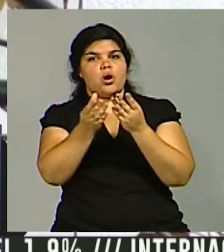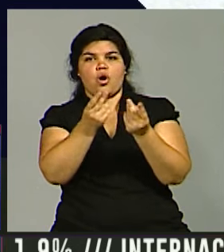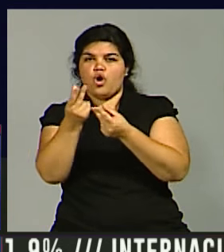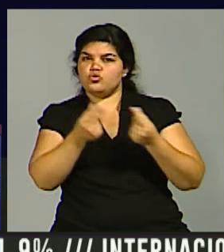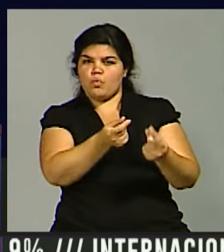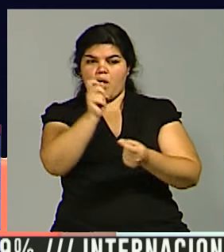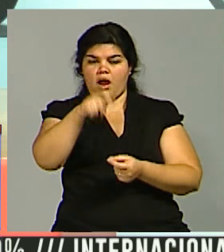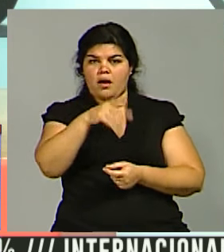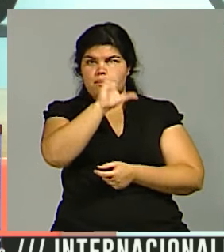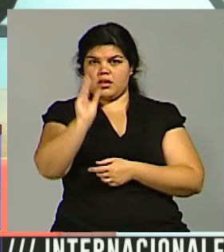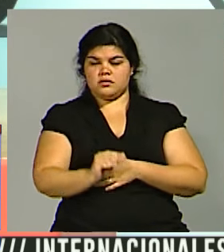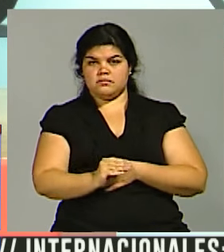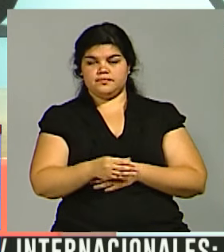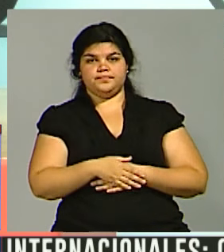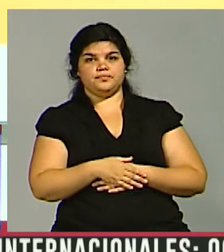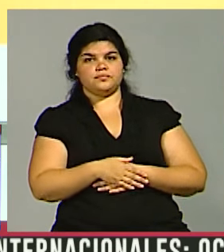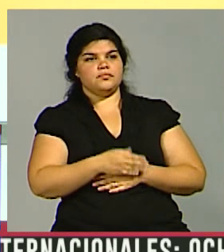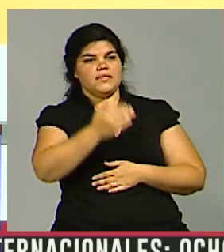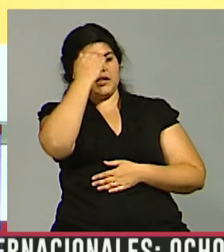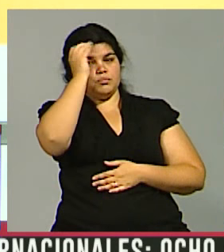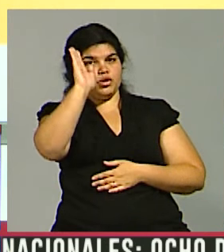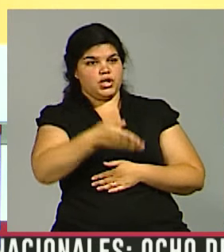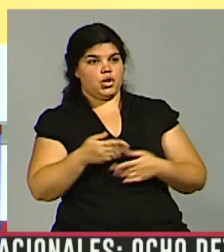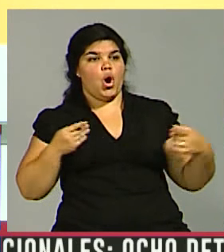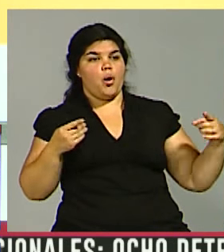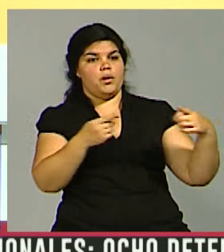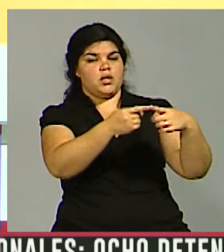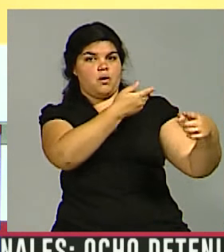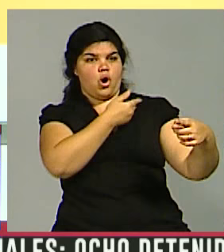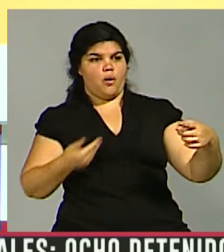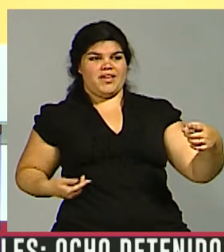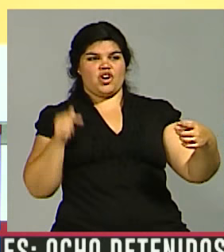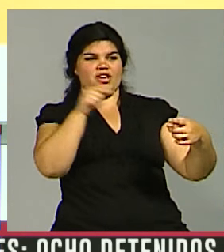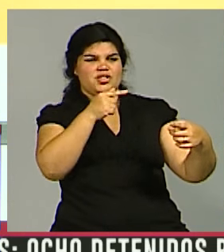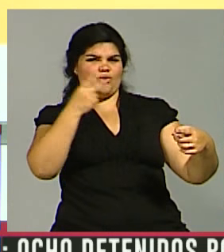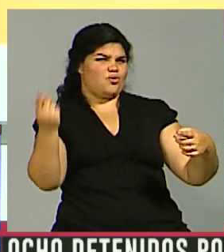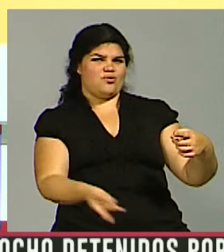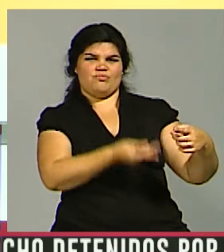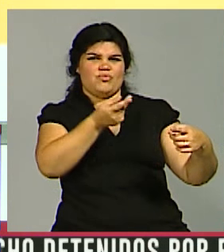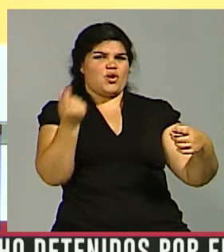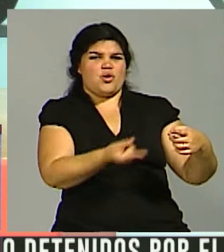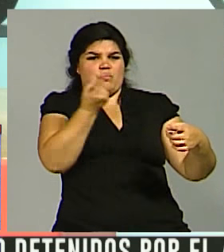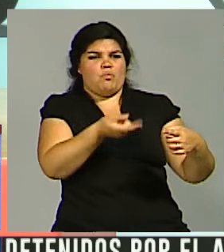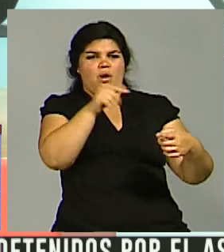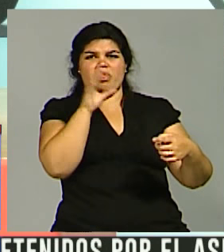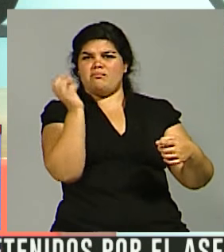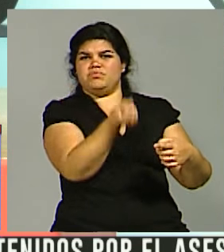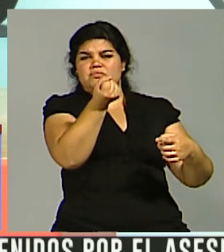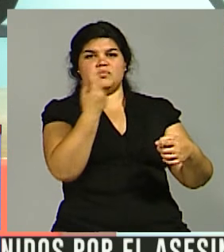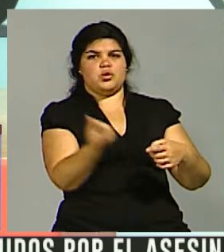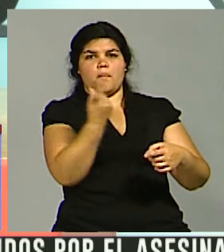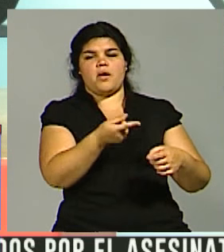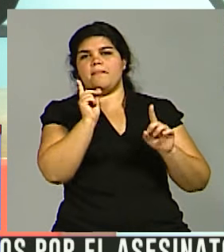O sea, hablar del 15% que es la meta que se ha puesto el gobierno parece algo que es imposible que se pueda cumplir, por más que, por ejemplo, hoy día Marcos